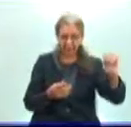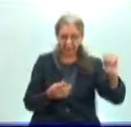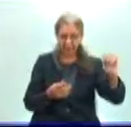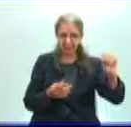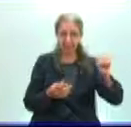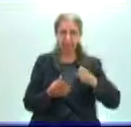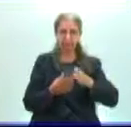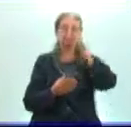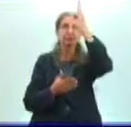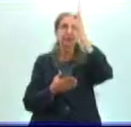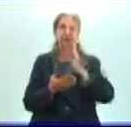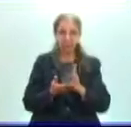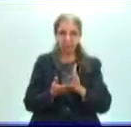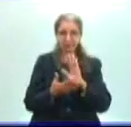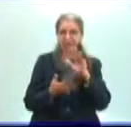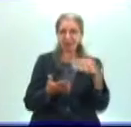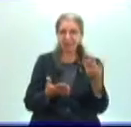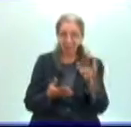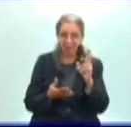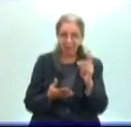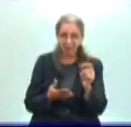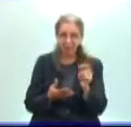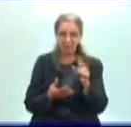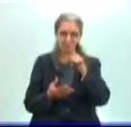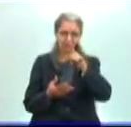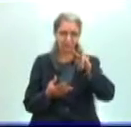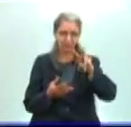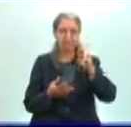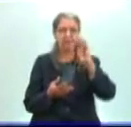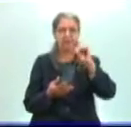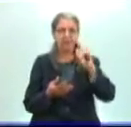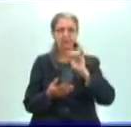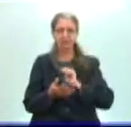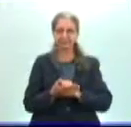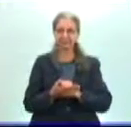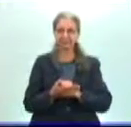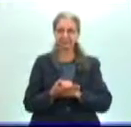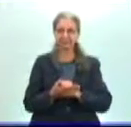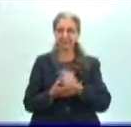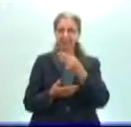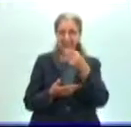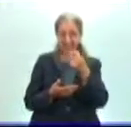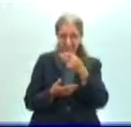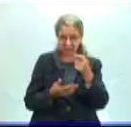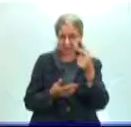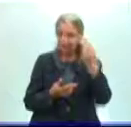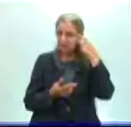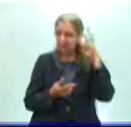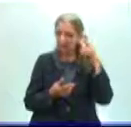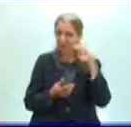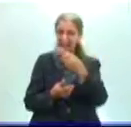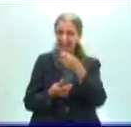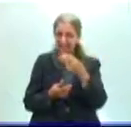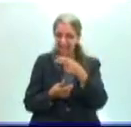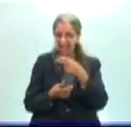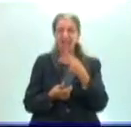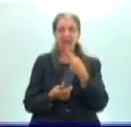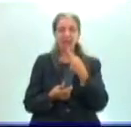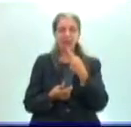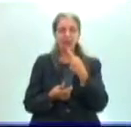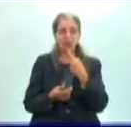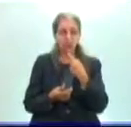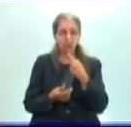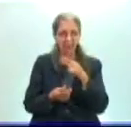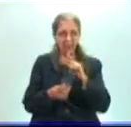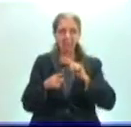12 metros. Ese es el valor que tiene la altura en este caso, o sea,